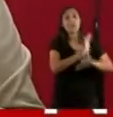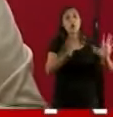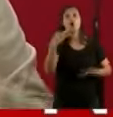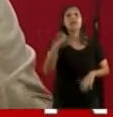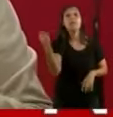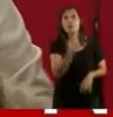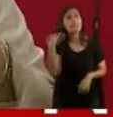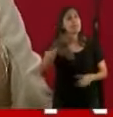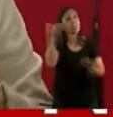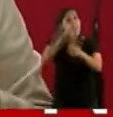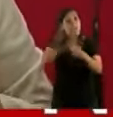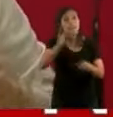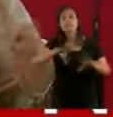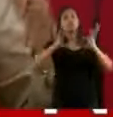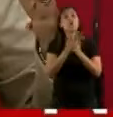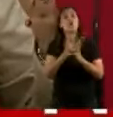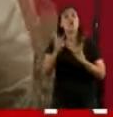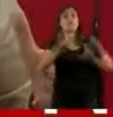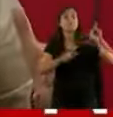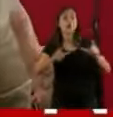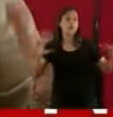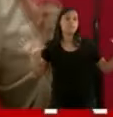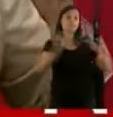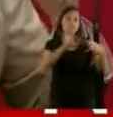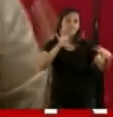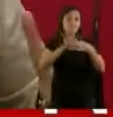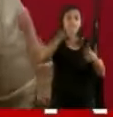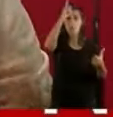de hacerla. Jueces, fiscales, policía